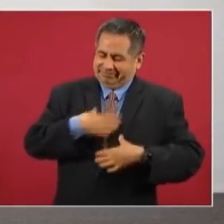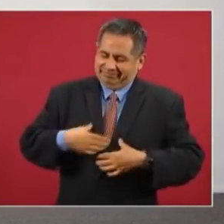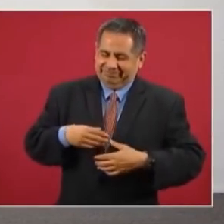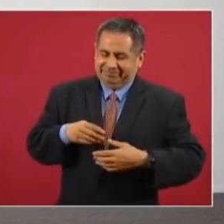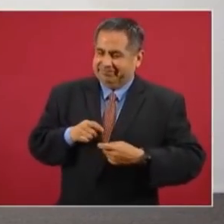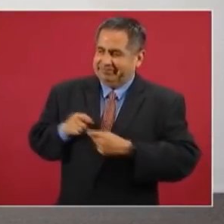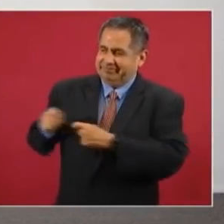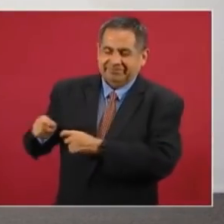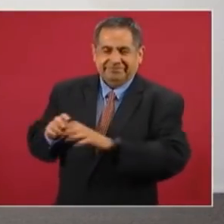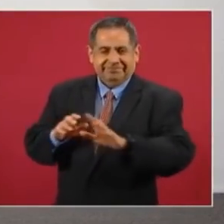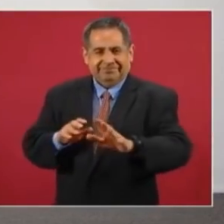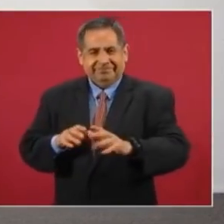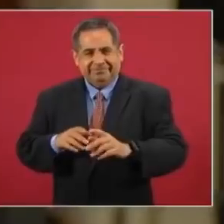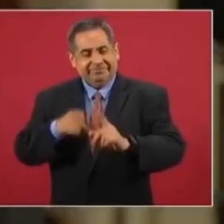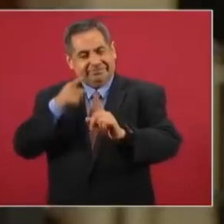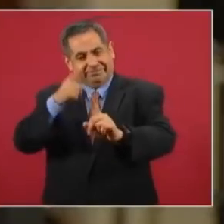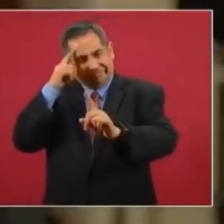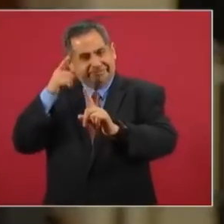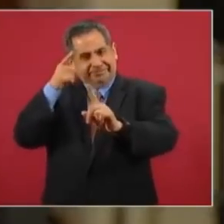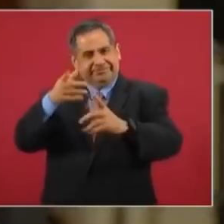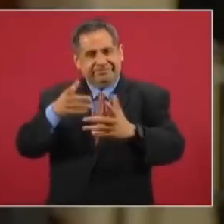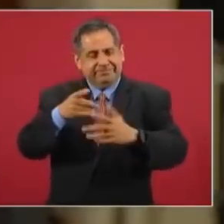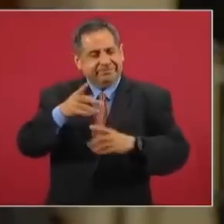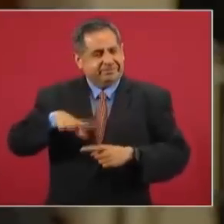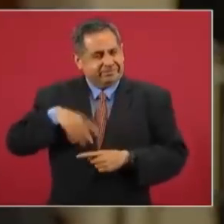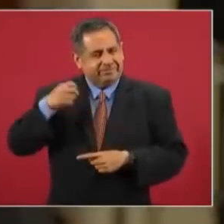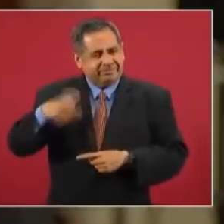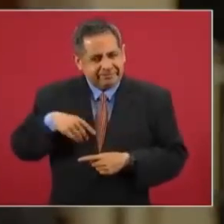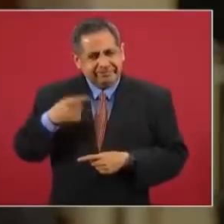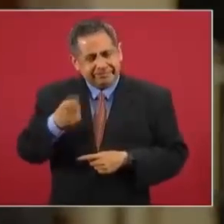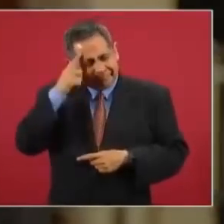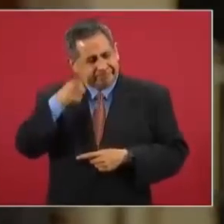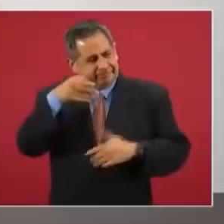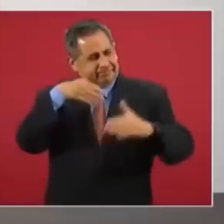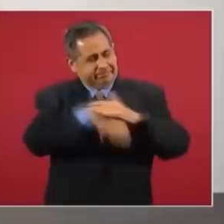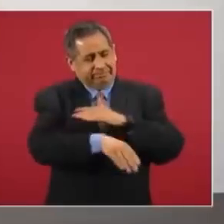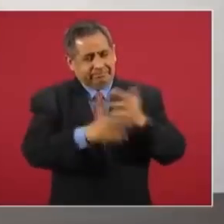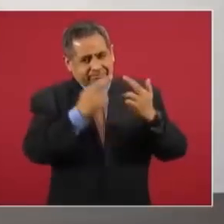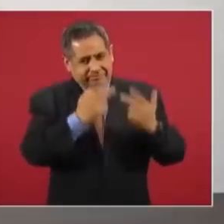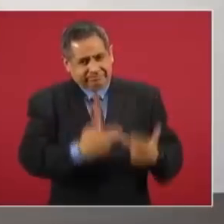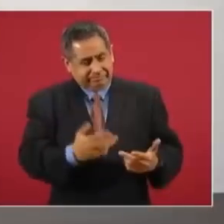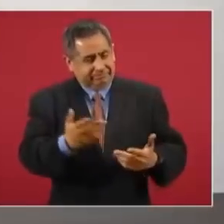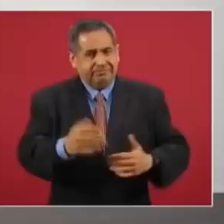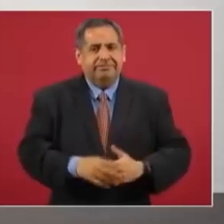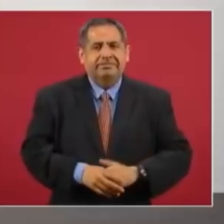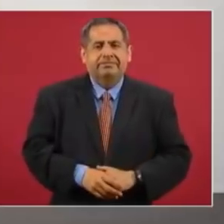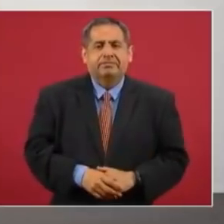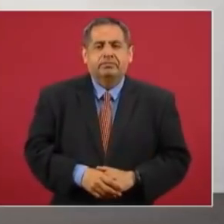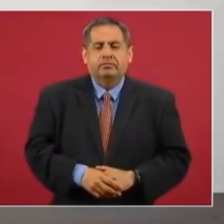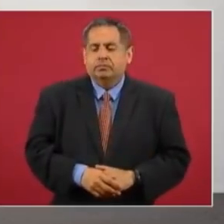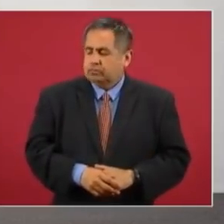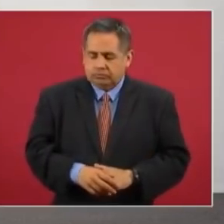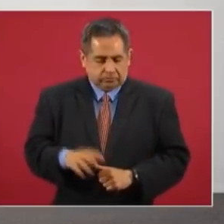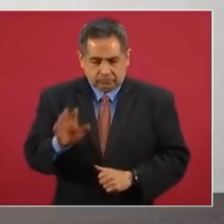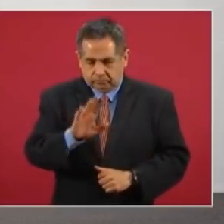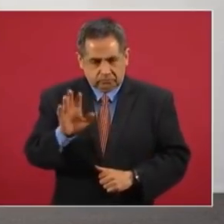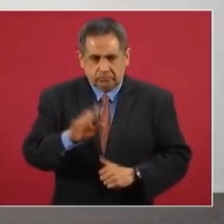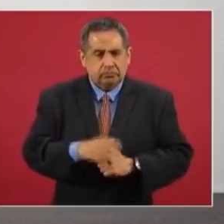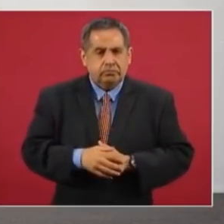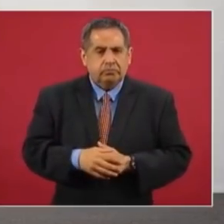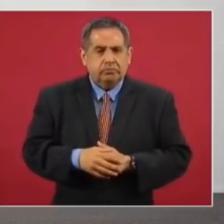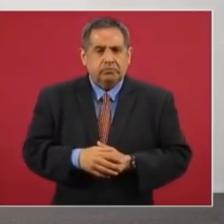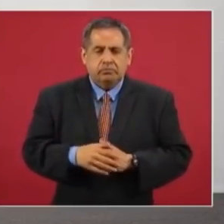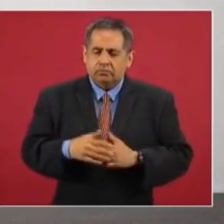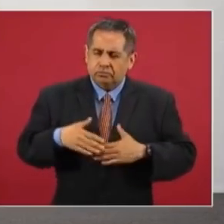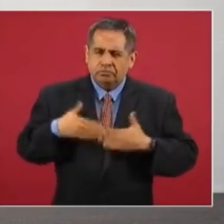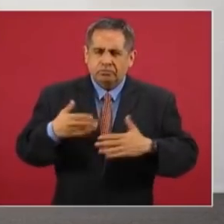deseó hace años para el proyecto? ¿Su esfuerzo que termine en esto en ruinas? Gracias. No, mire, yo le tengo mucha confianza